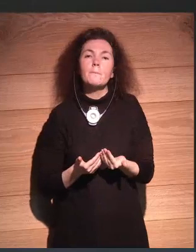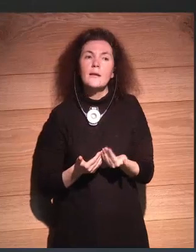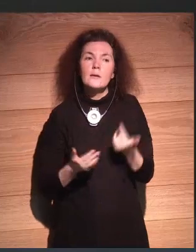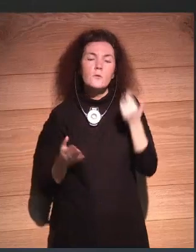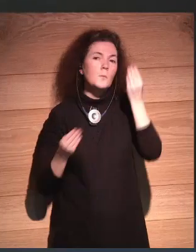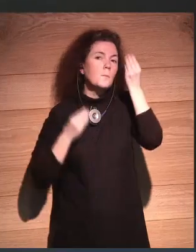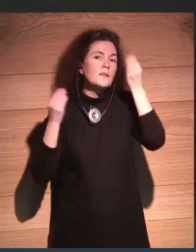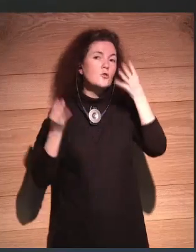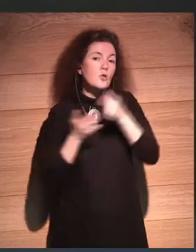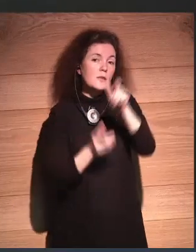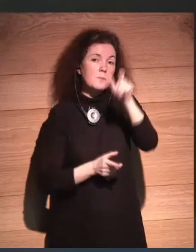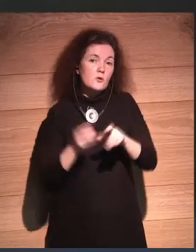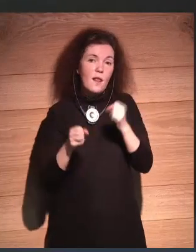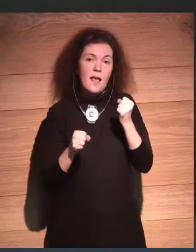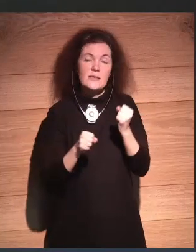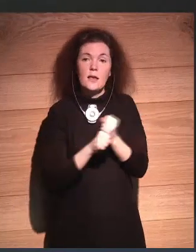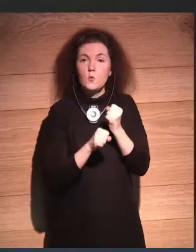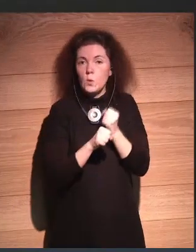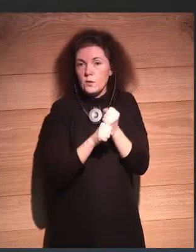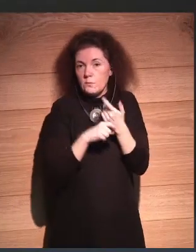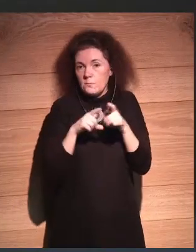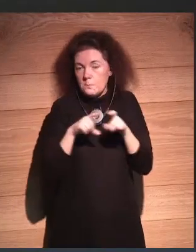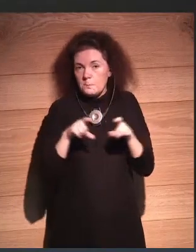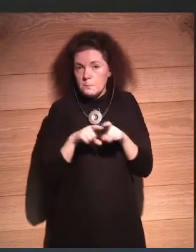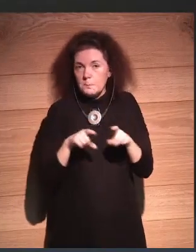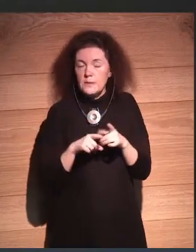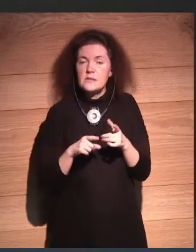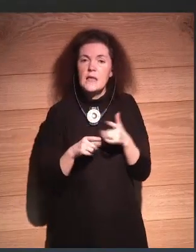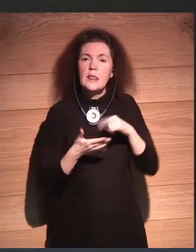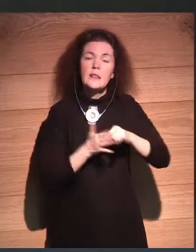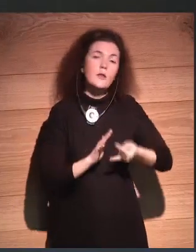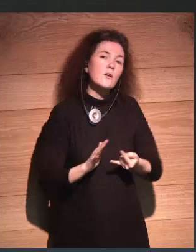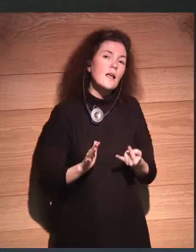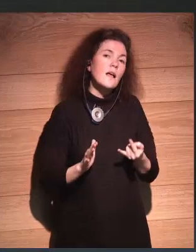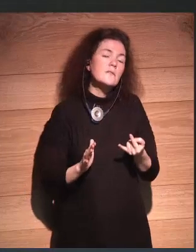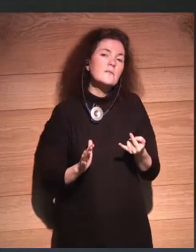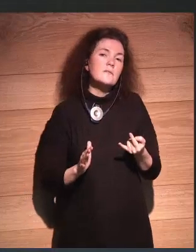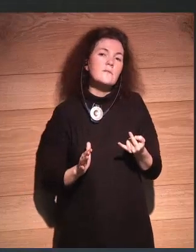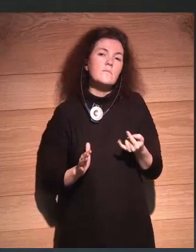que yo creo que todos los ejecutivos, los altos ejecutivos de las compañías tecnológicas